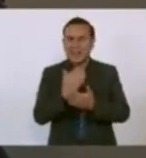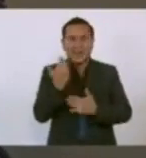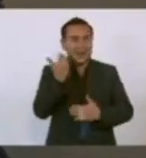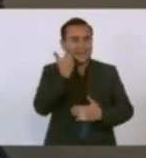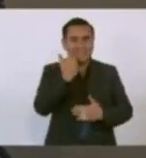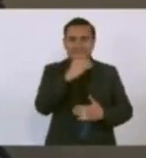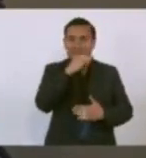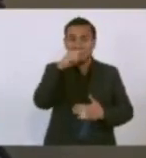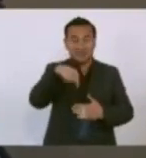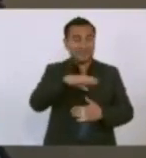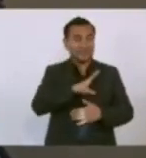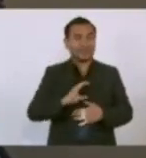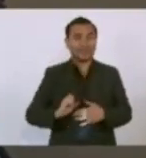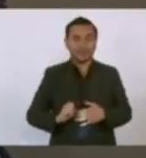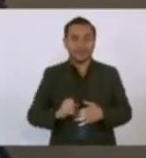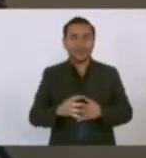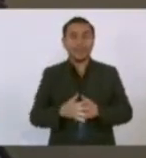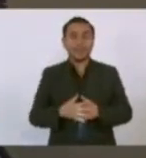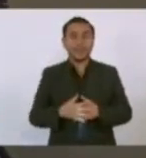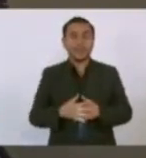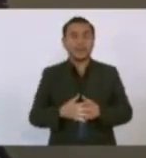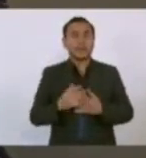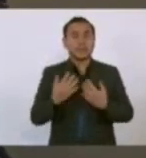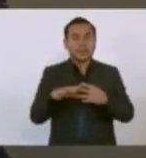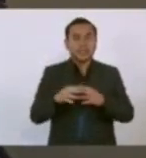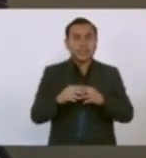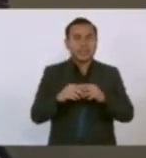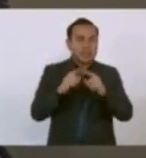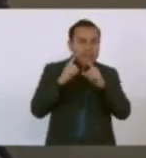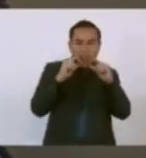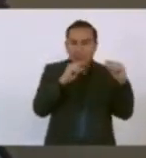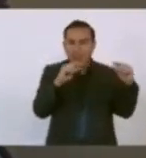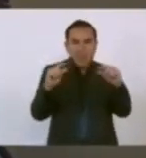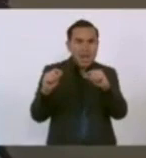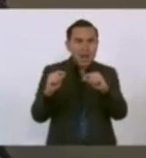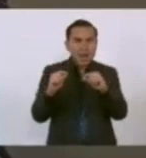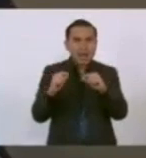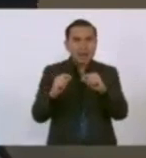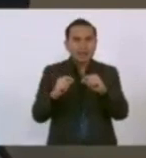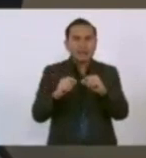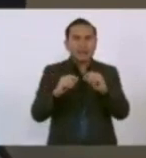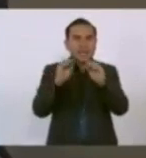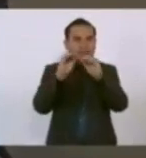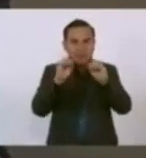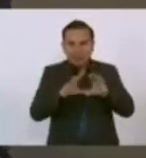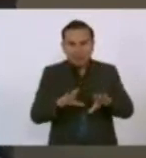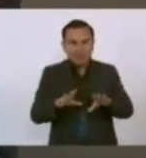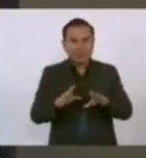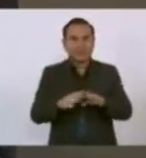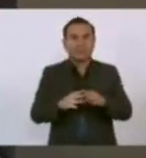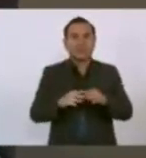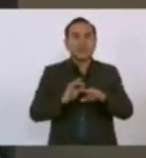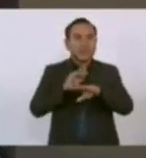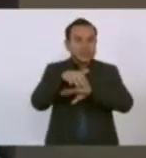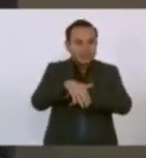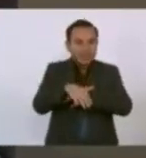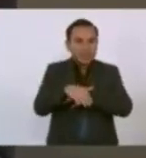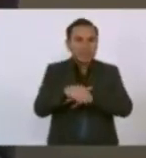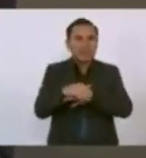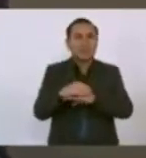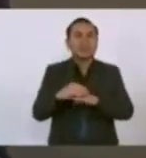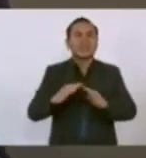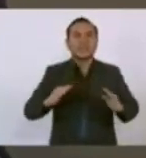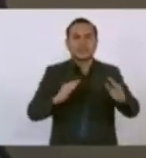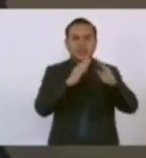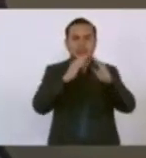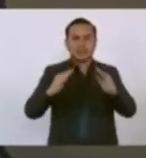confirmado. Han habido rumores en redes sociales que ha habido casos en Chalatenango, en San Vicente, en el